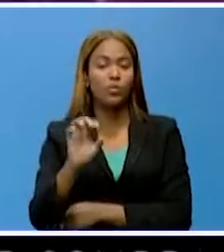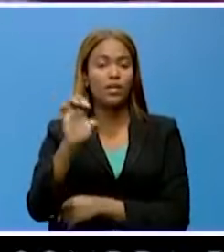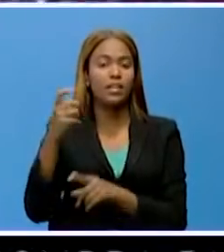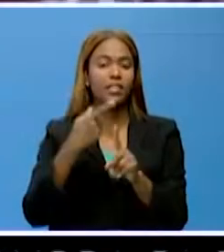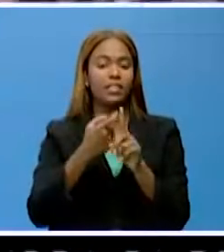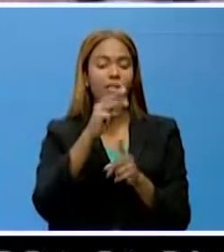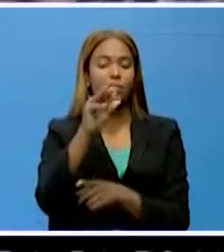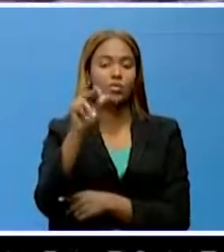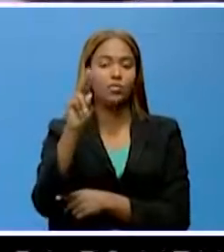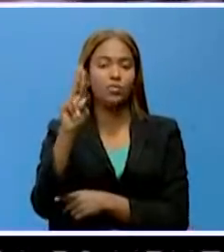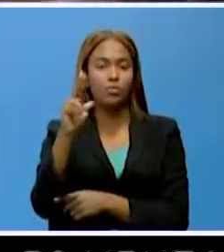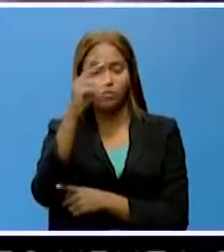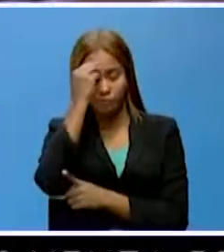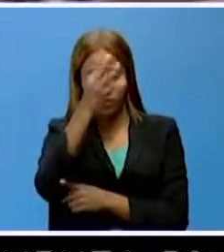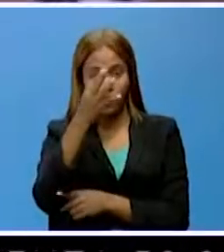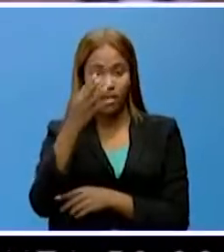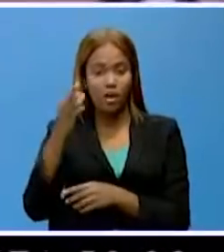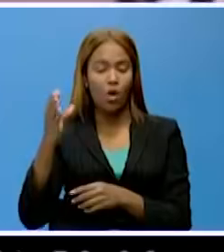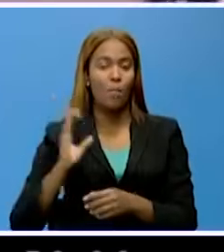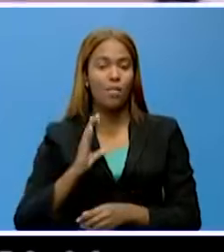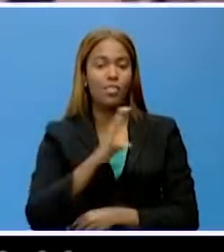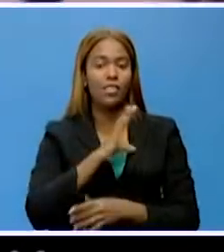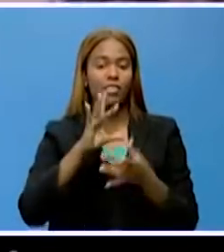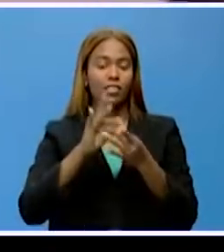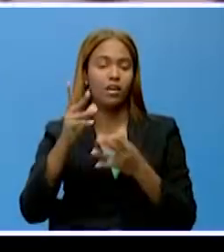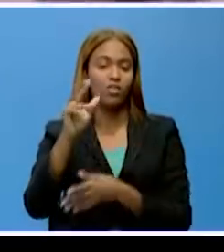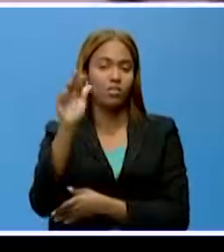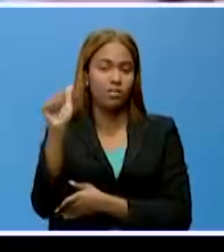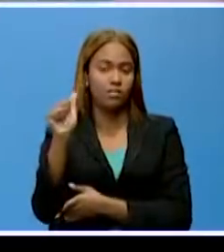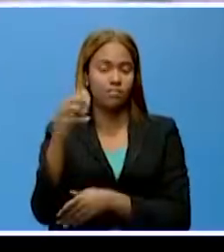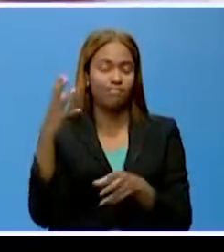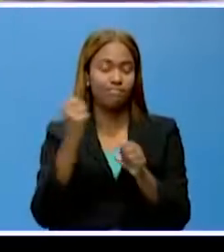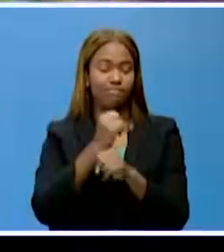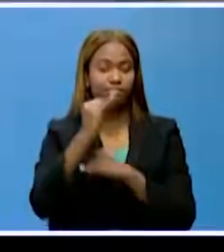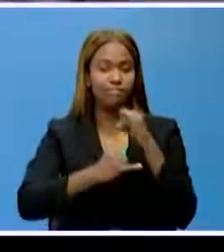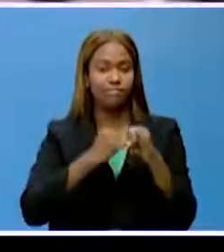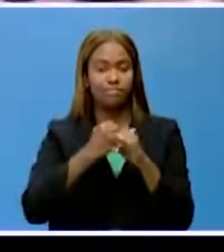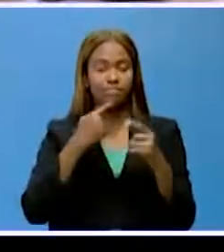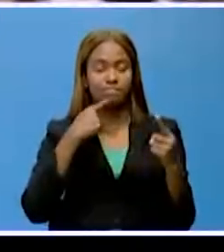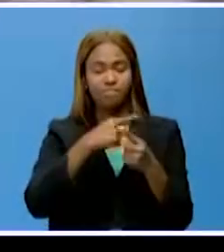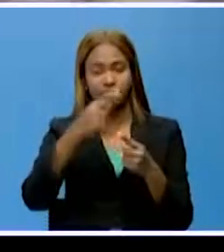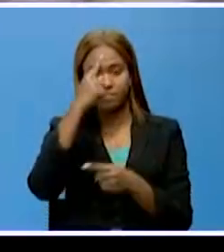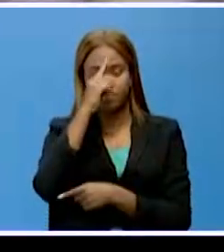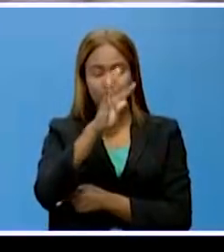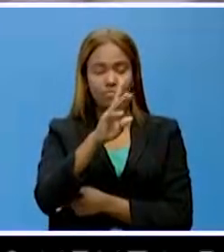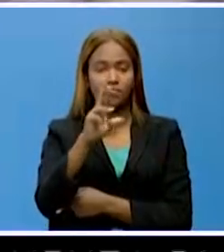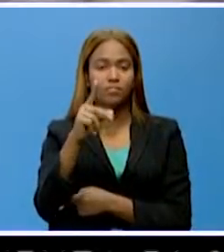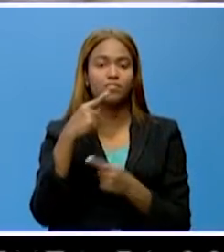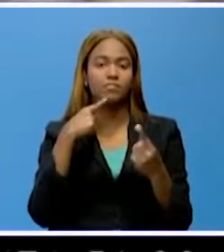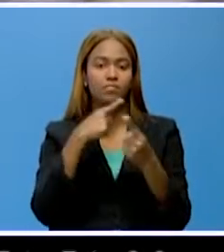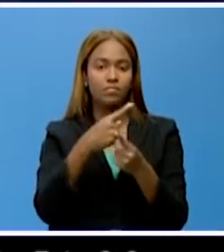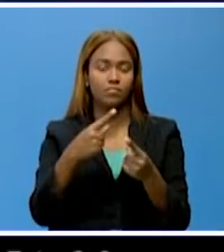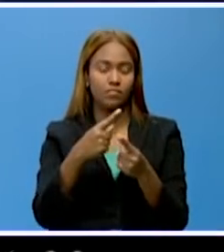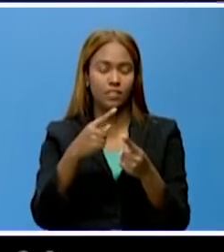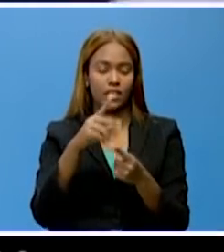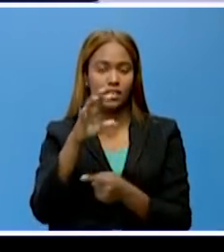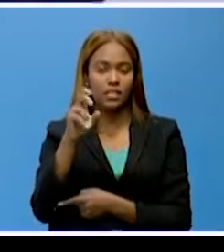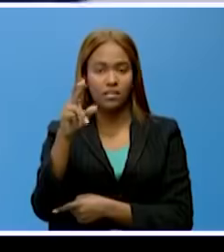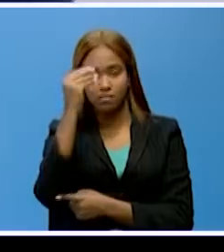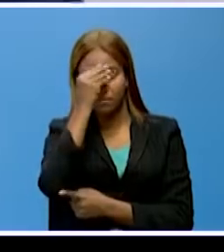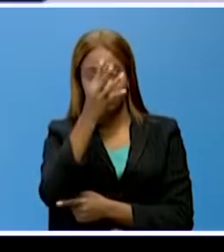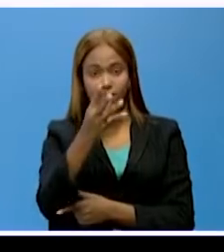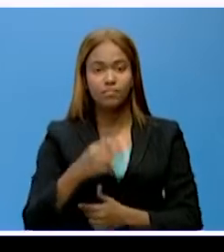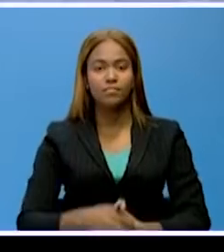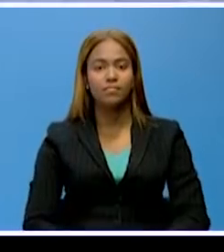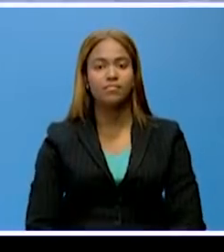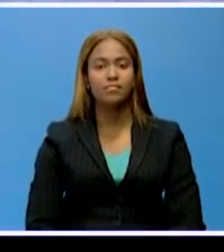Moscú, informó el Comité de Instrucción de Rusia. En las internacionales, para 4RD Noticias, Esther